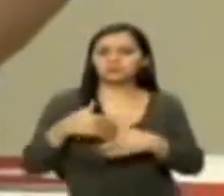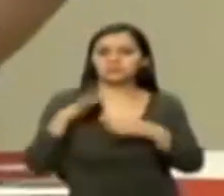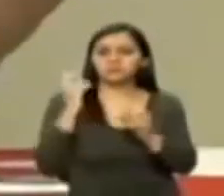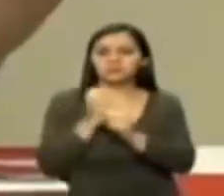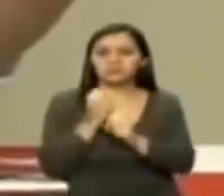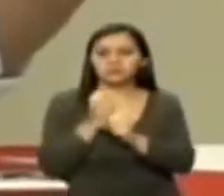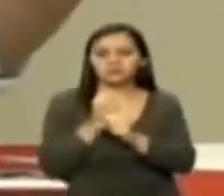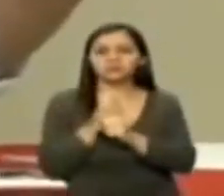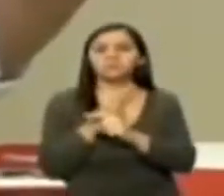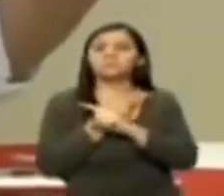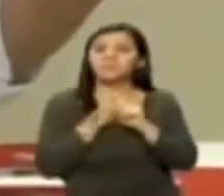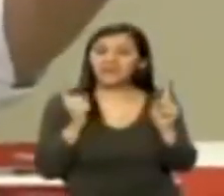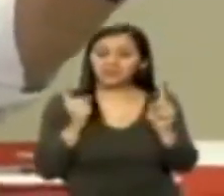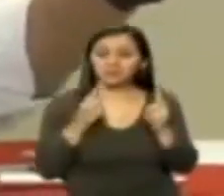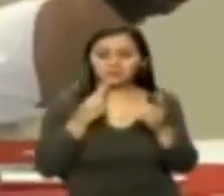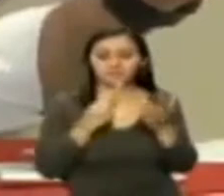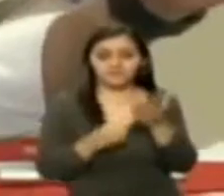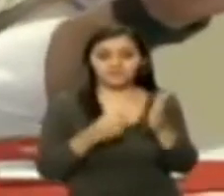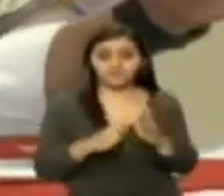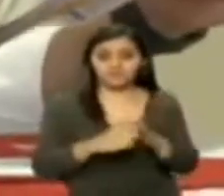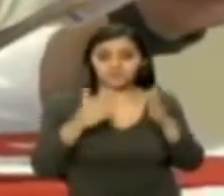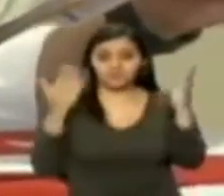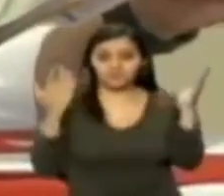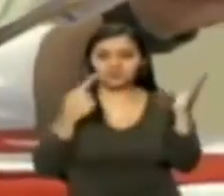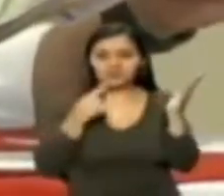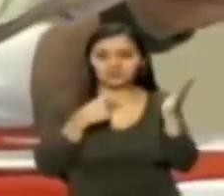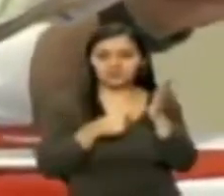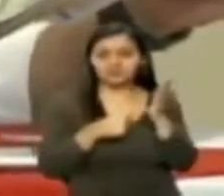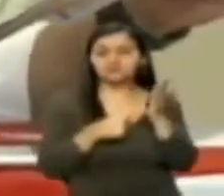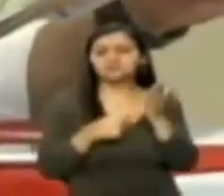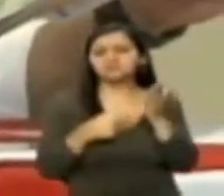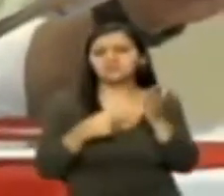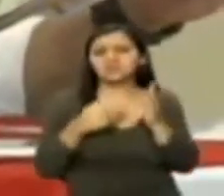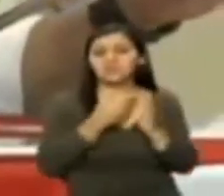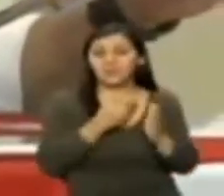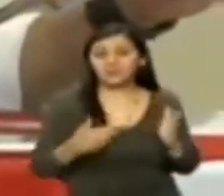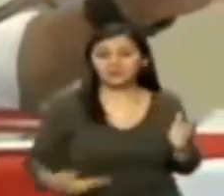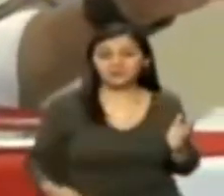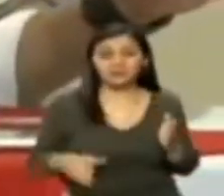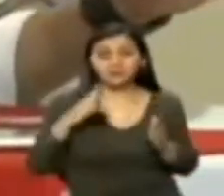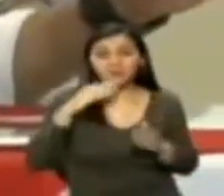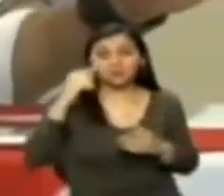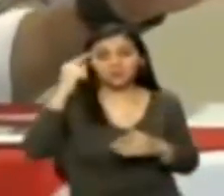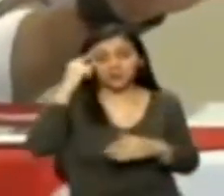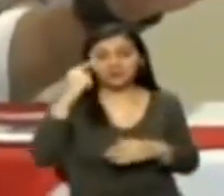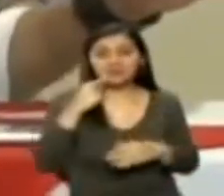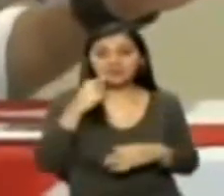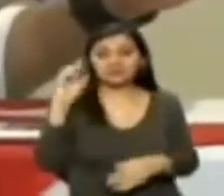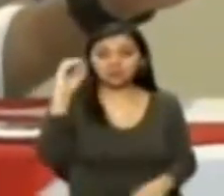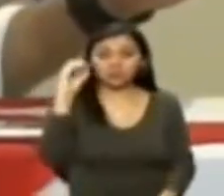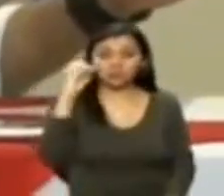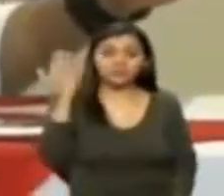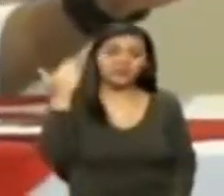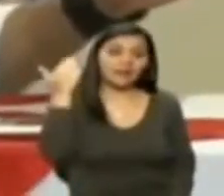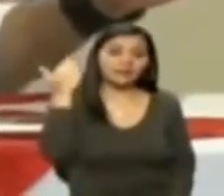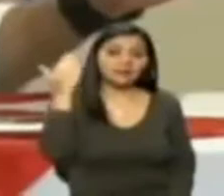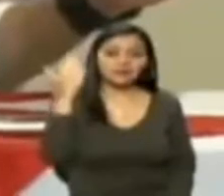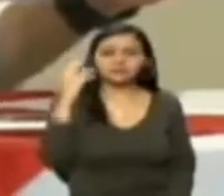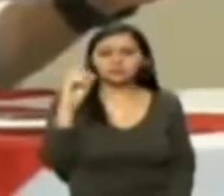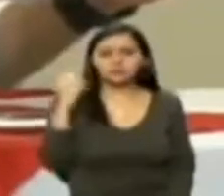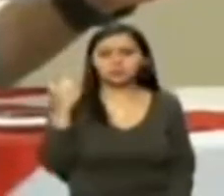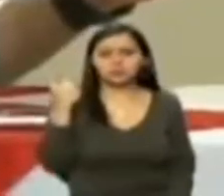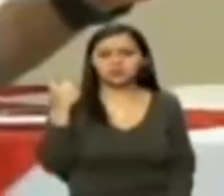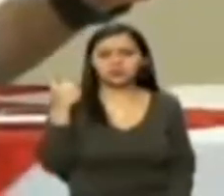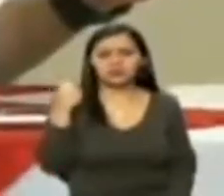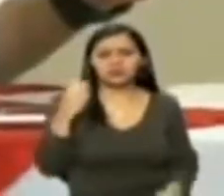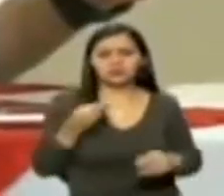región, pero dicen, esto pese a que el presidente Rafael Correa asegurara en octubre del 2015 que no existía